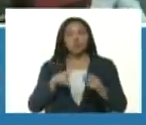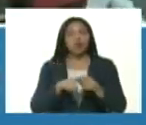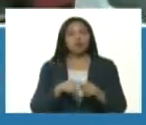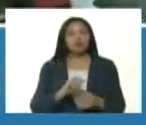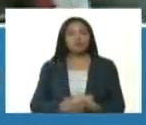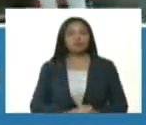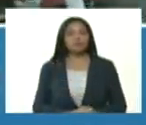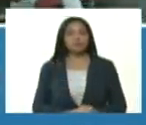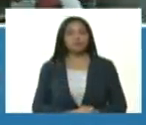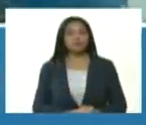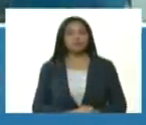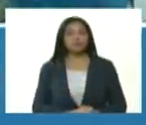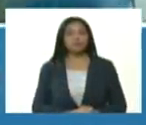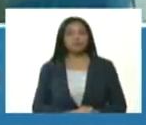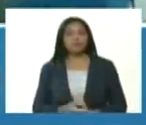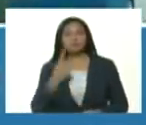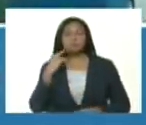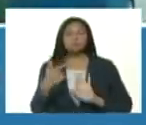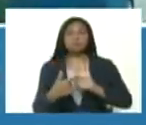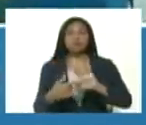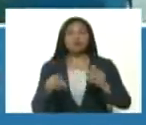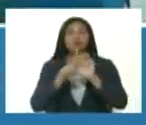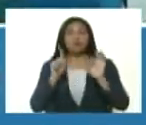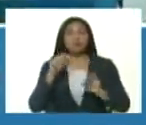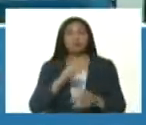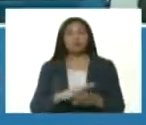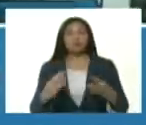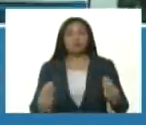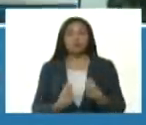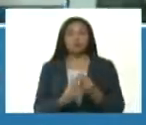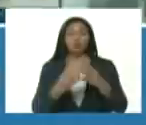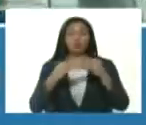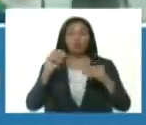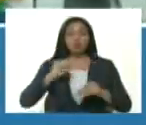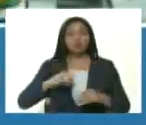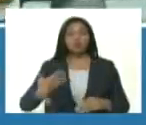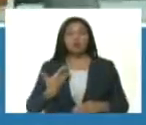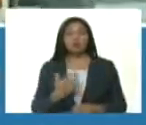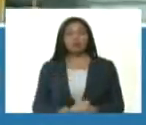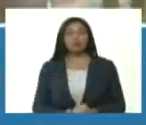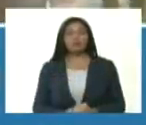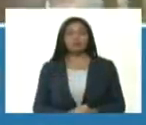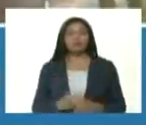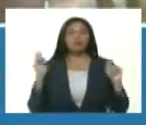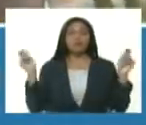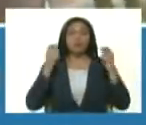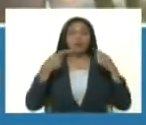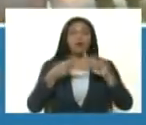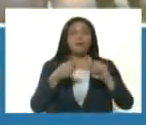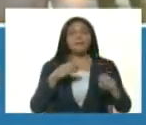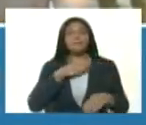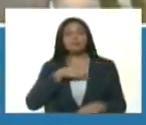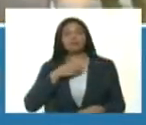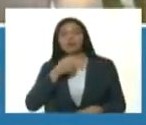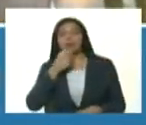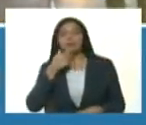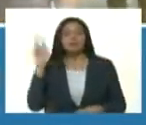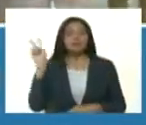Gómez. Bueno, ahí están las imágenes. Juntos todo es posible, esa es la consigna de la misión Venezuela